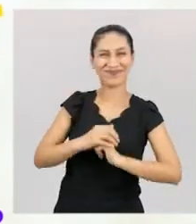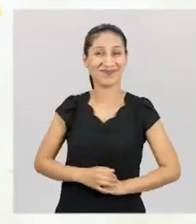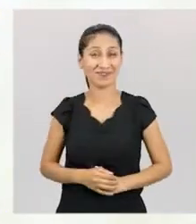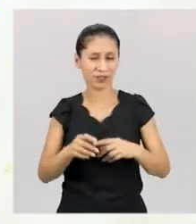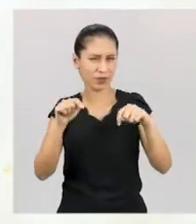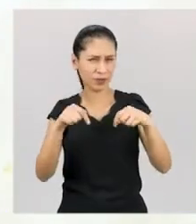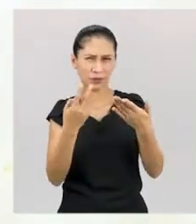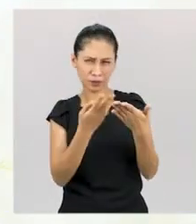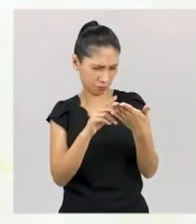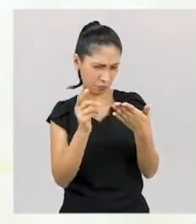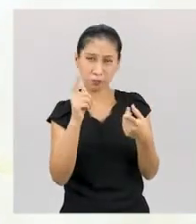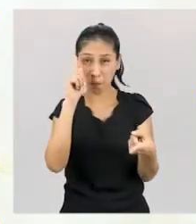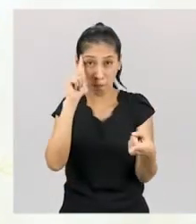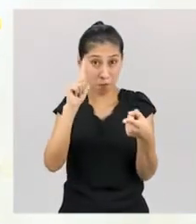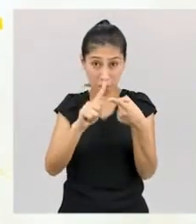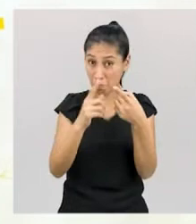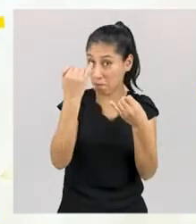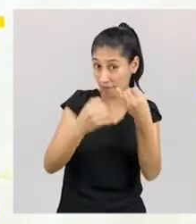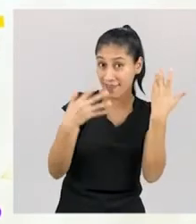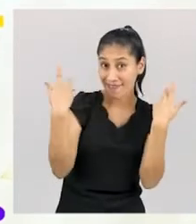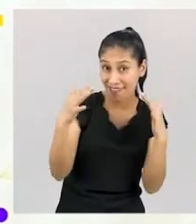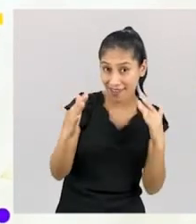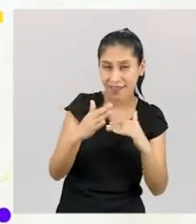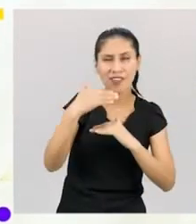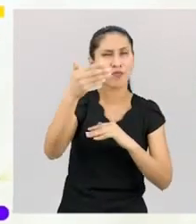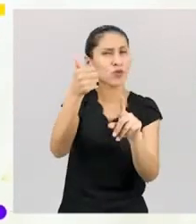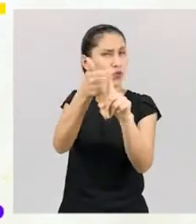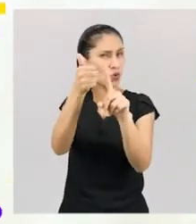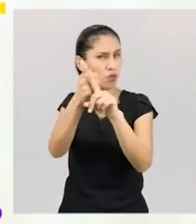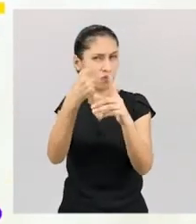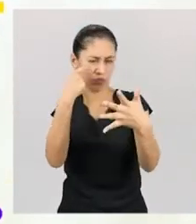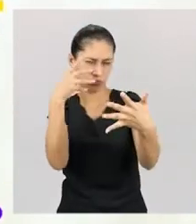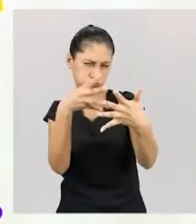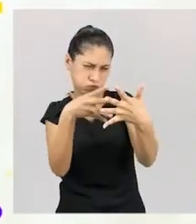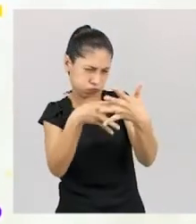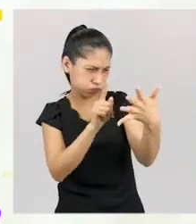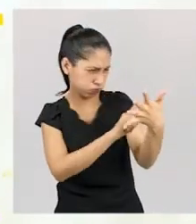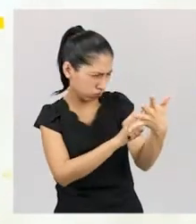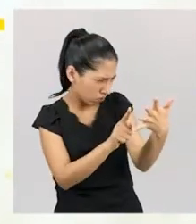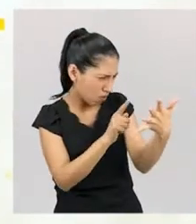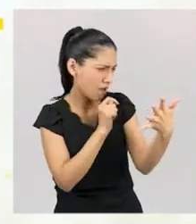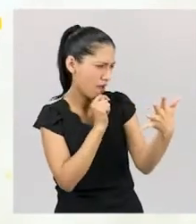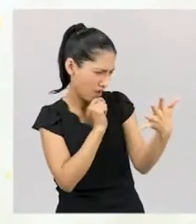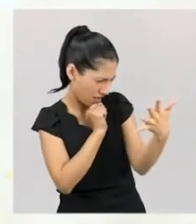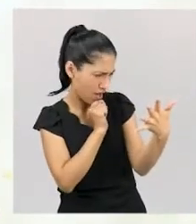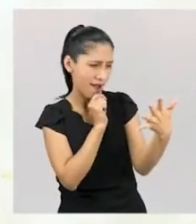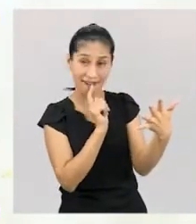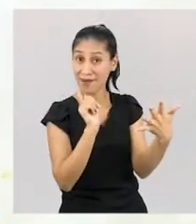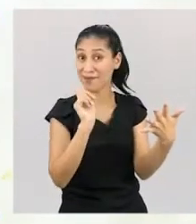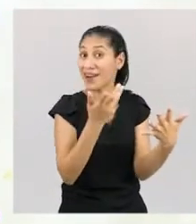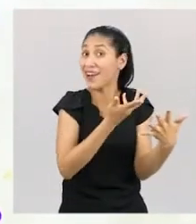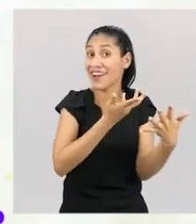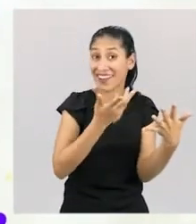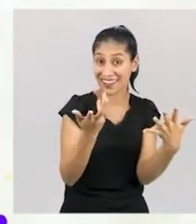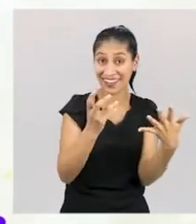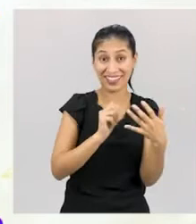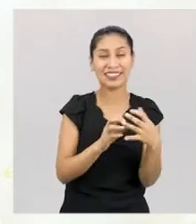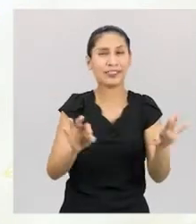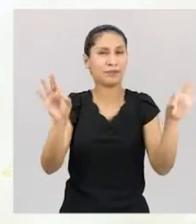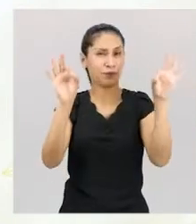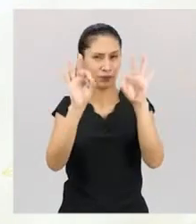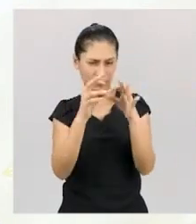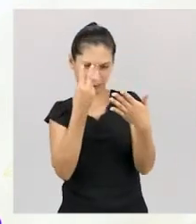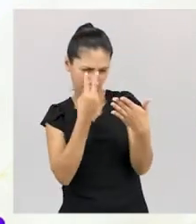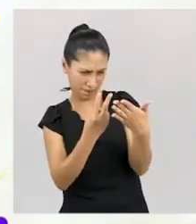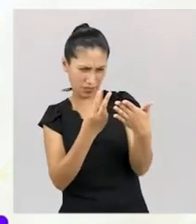¡Excelente! Cuando hemos terminado un reto, es importante que podamos comprobar los resultados. Para ello, debemos efectuar el reemplazo